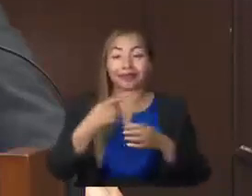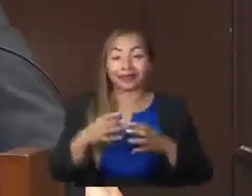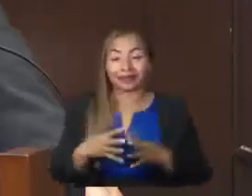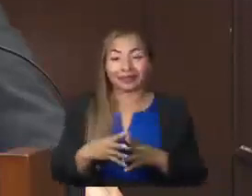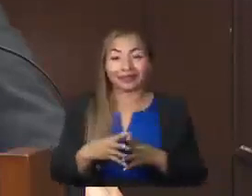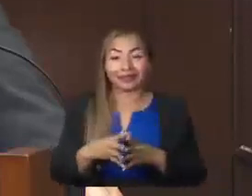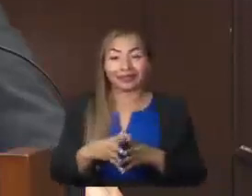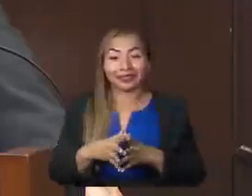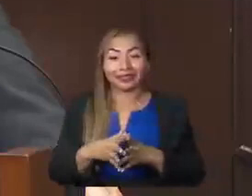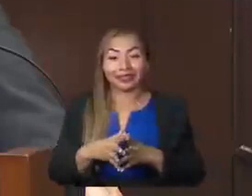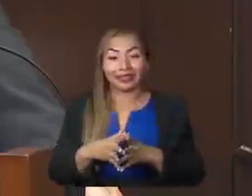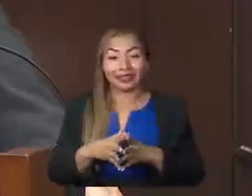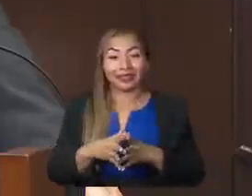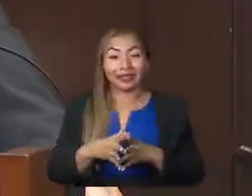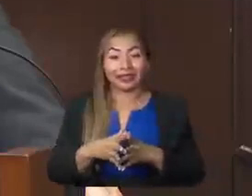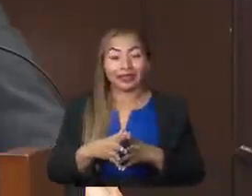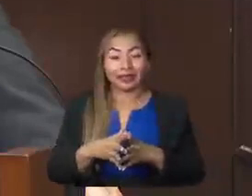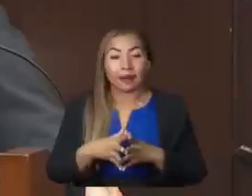incluso,